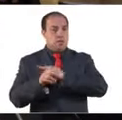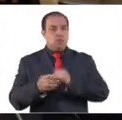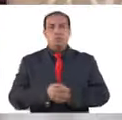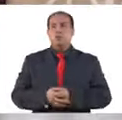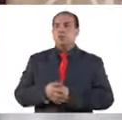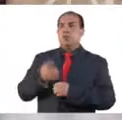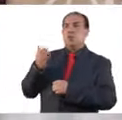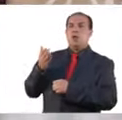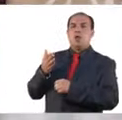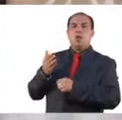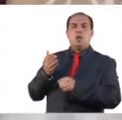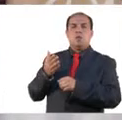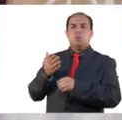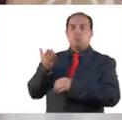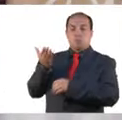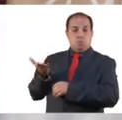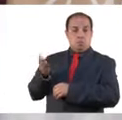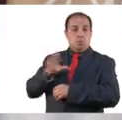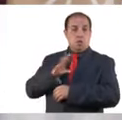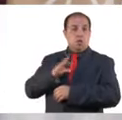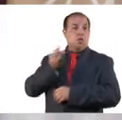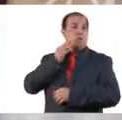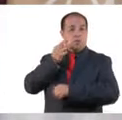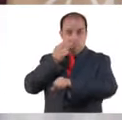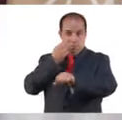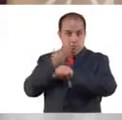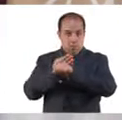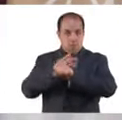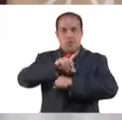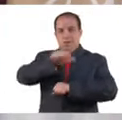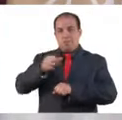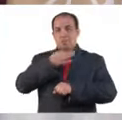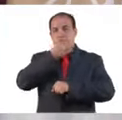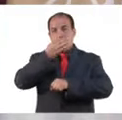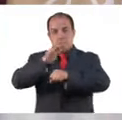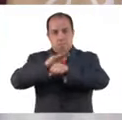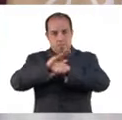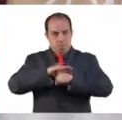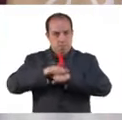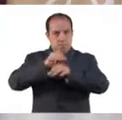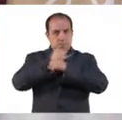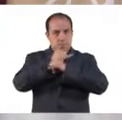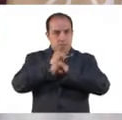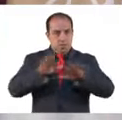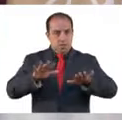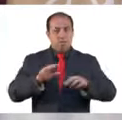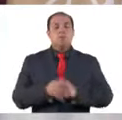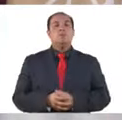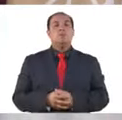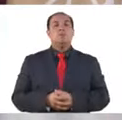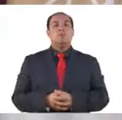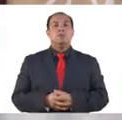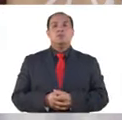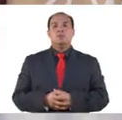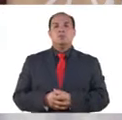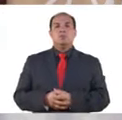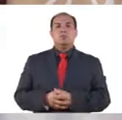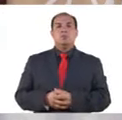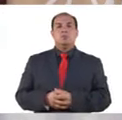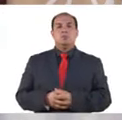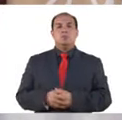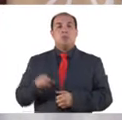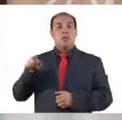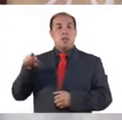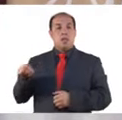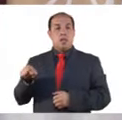Fiscalía y bueno, ya tendrán que informar, ¿no? Él tiene problemas pues